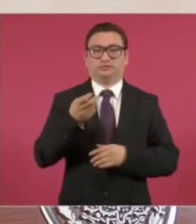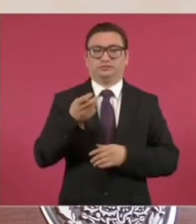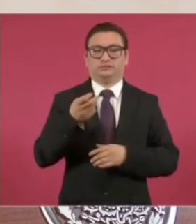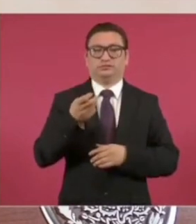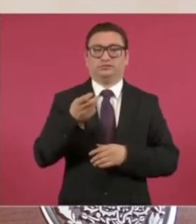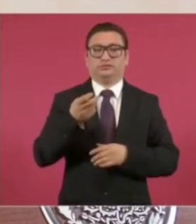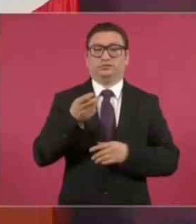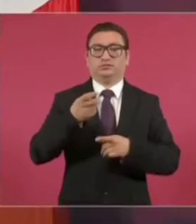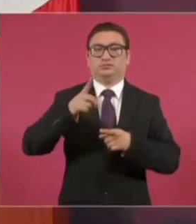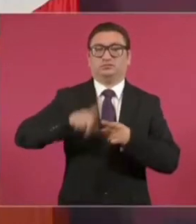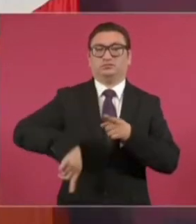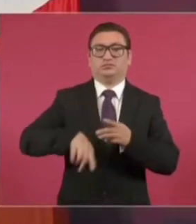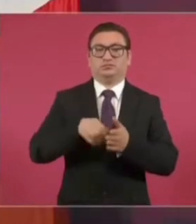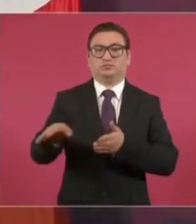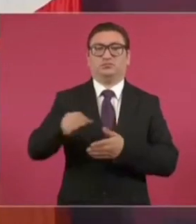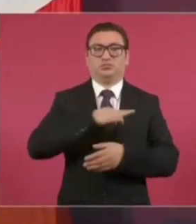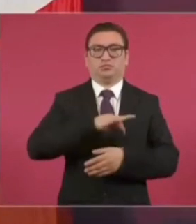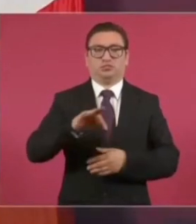una destitución